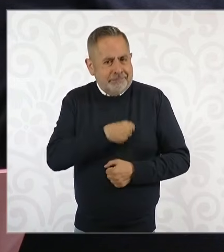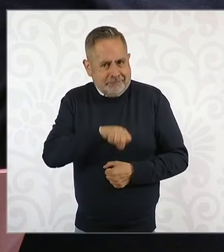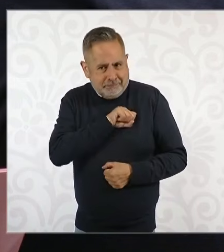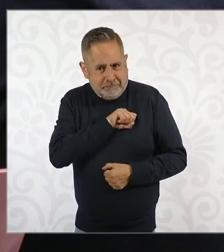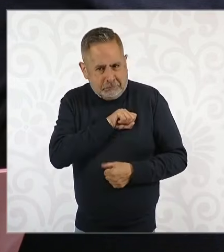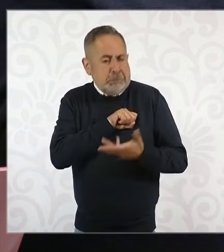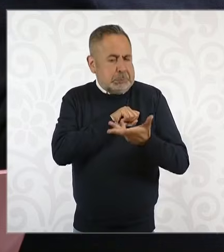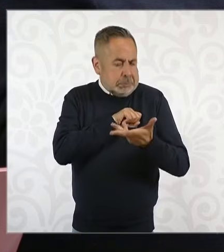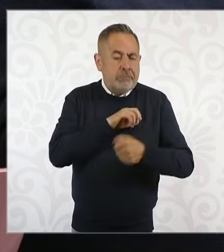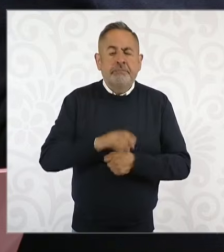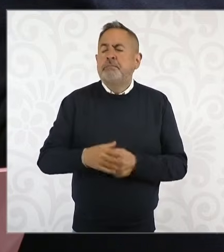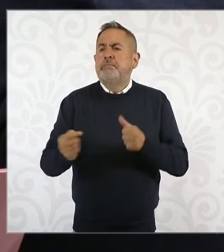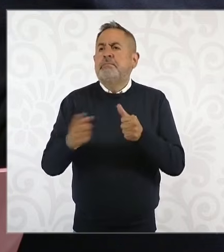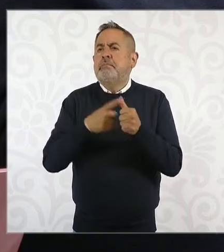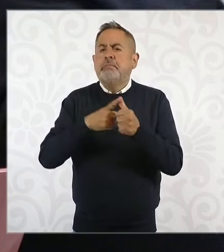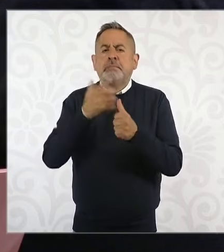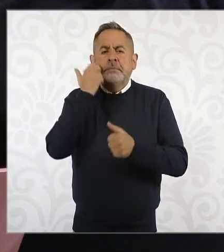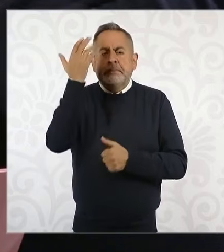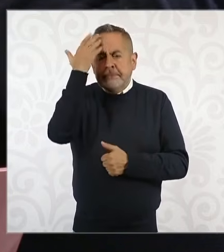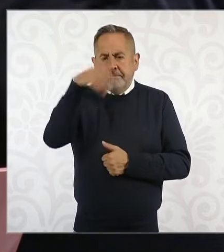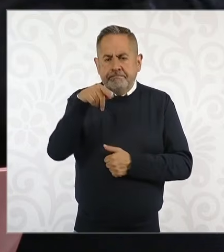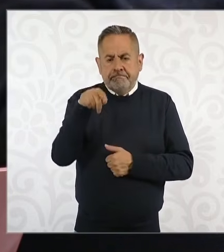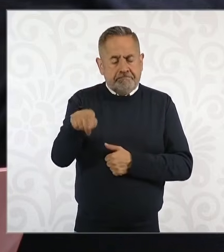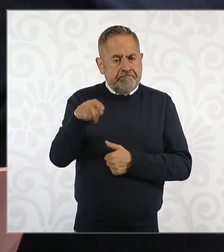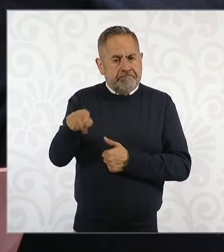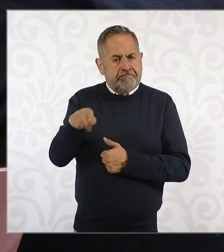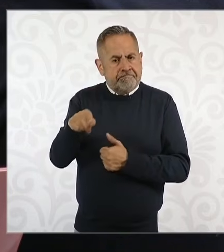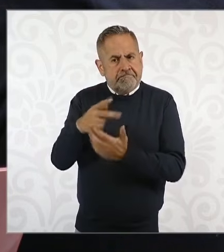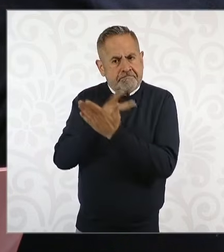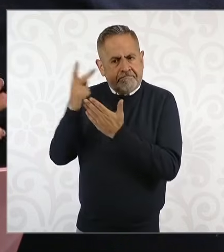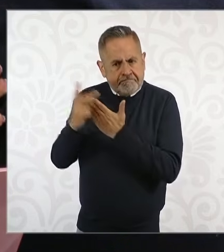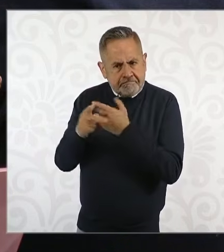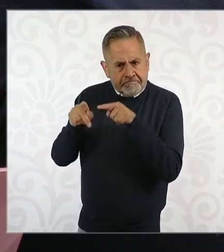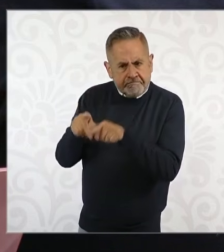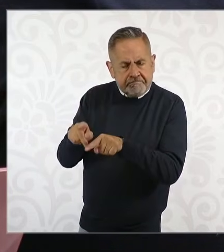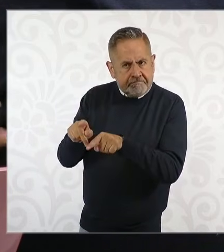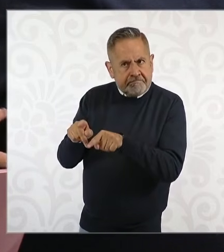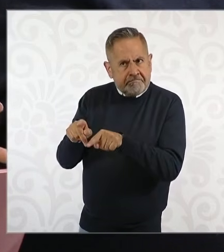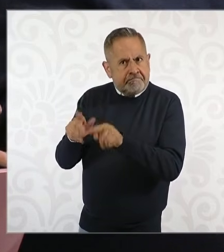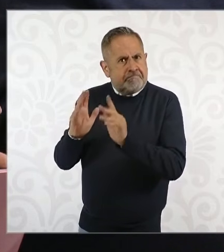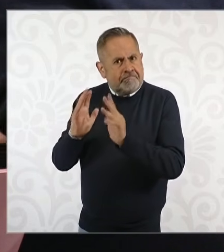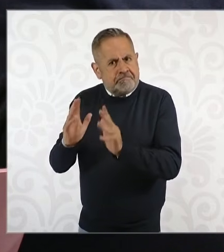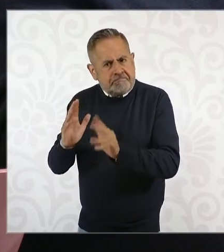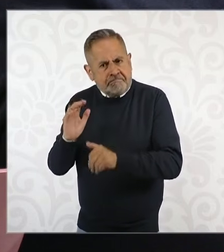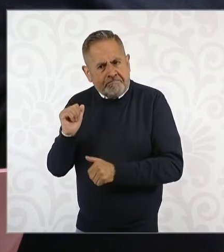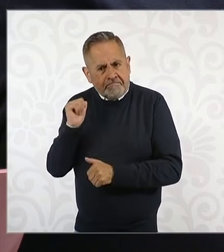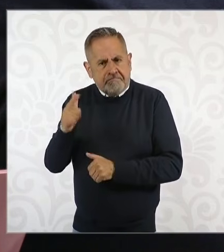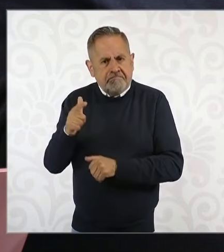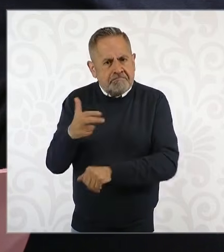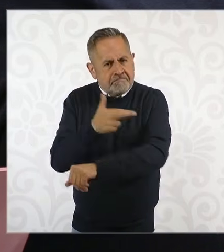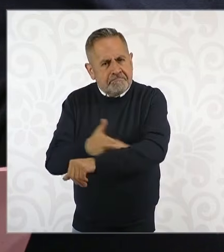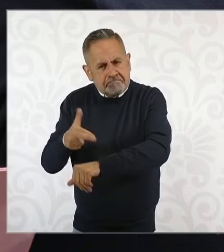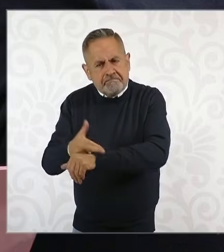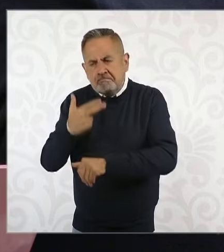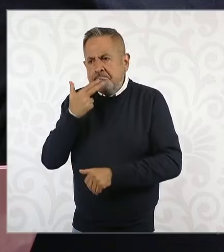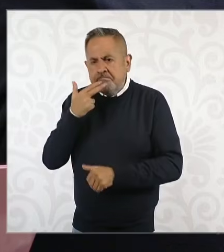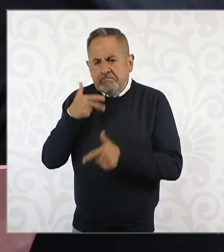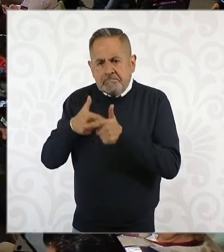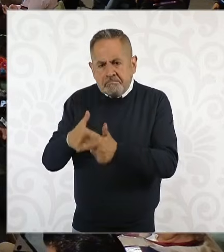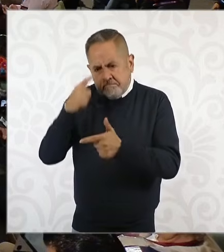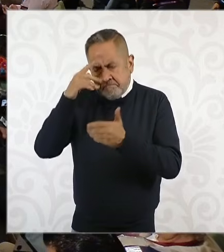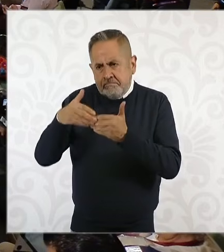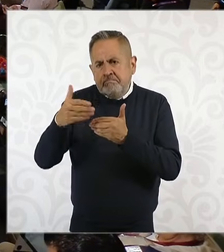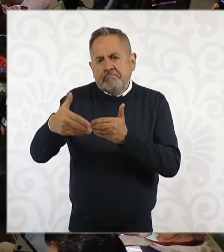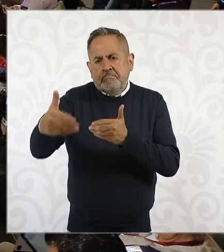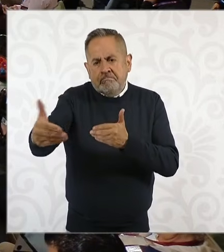queremos saber, primeramente, si este proyecto ya tenemos algún balance y si continuará para el siguiente ciclo escolar.